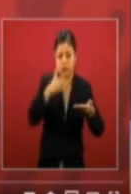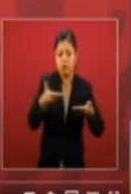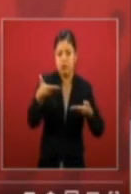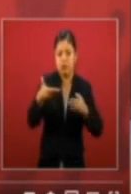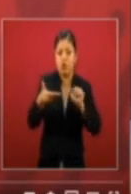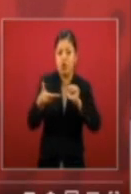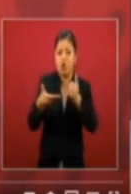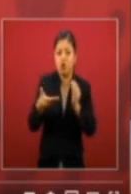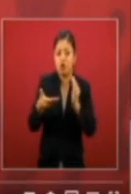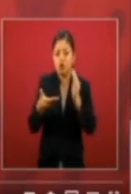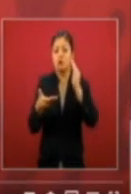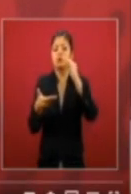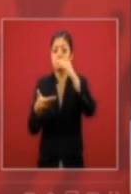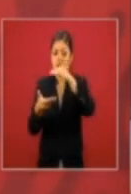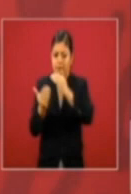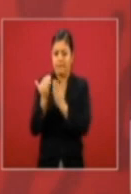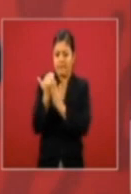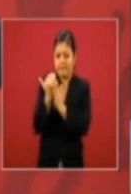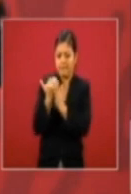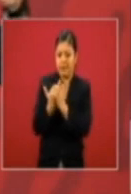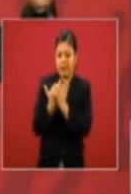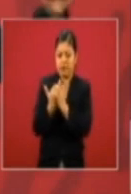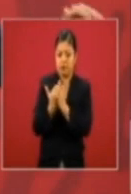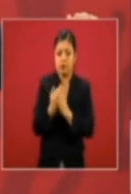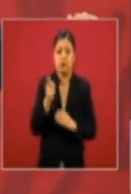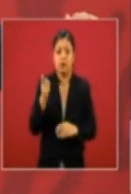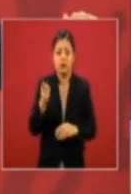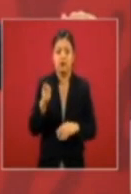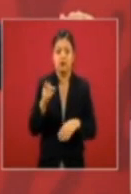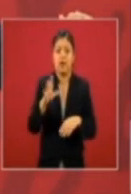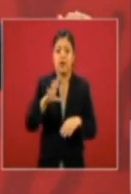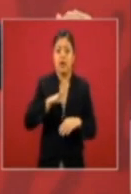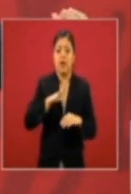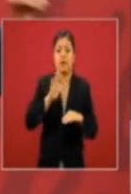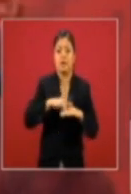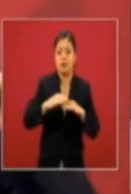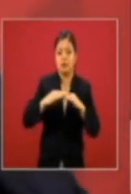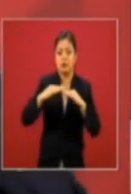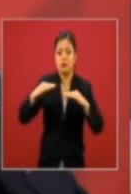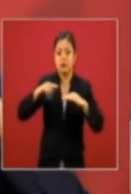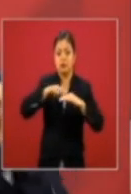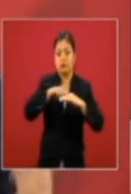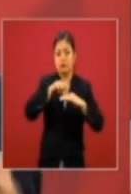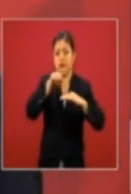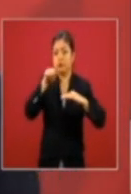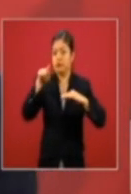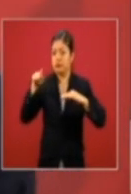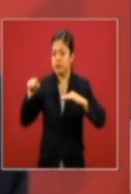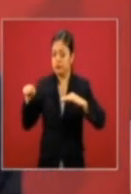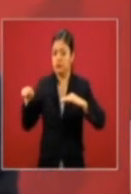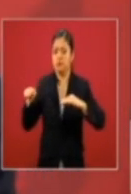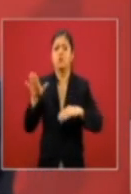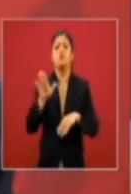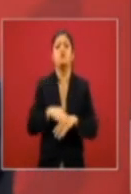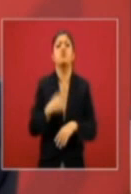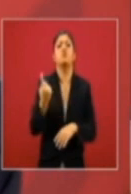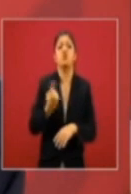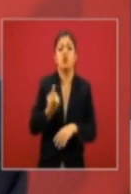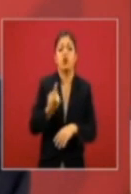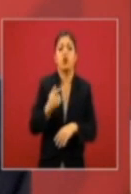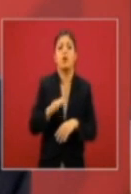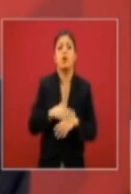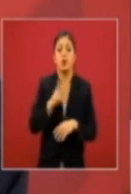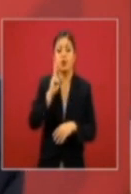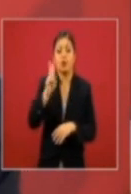altura, y en cambio es más extendida. ¿Por qué? Porque difiere uno el